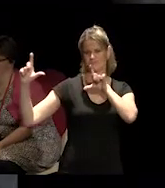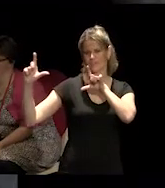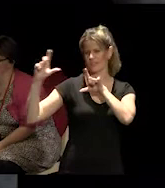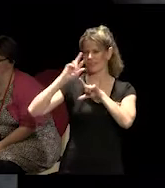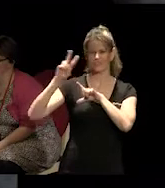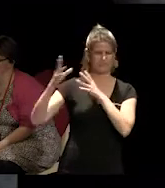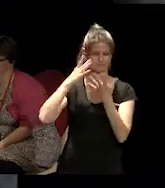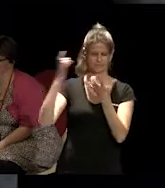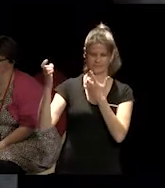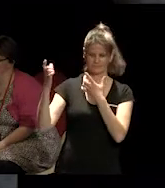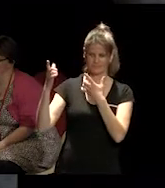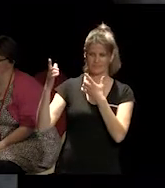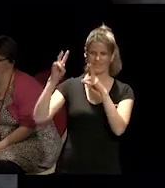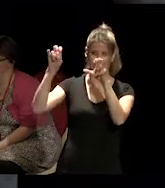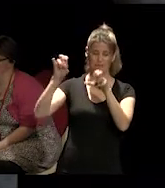espíritu.